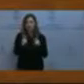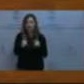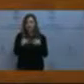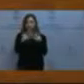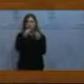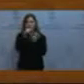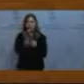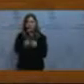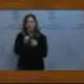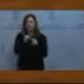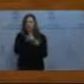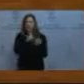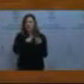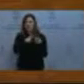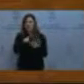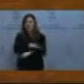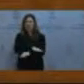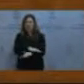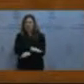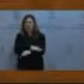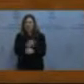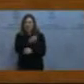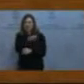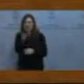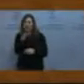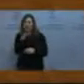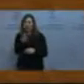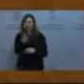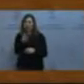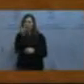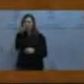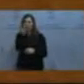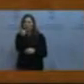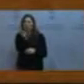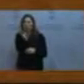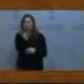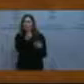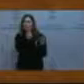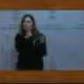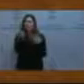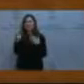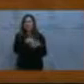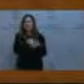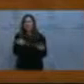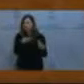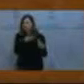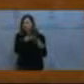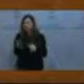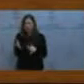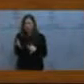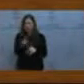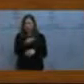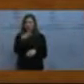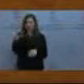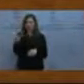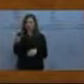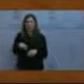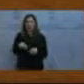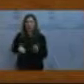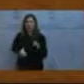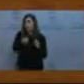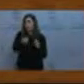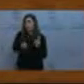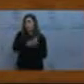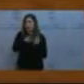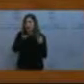por un importe, quiero recordar, que era cercano a los 600 millones, unos 500 millones de euros, sin que se aprobara una ley que indicara su destino y características, como se dice el